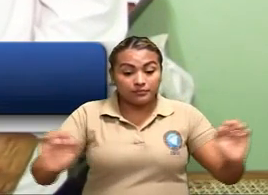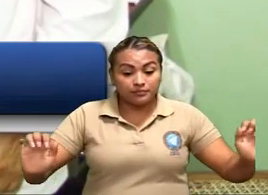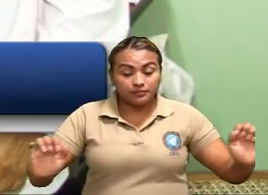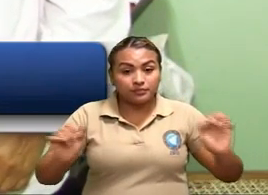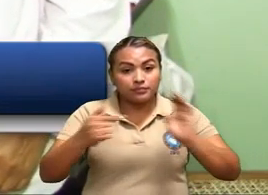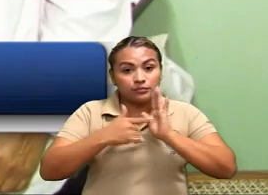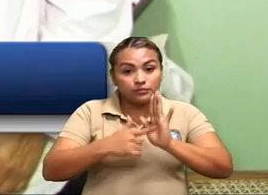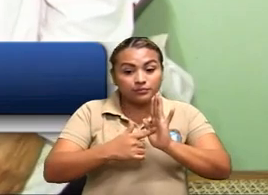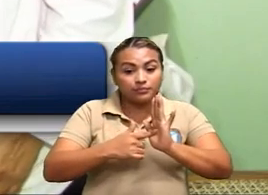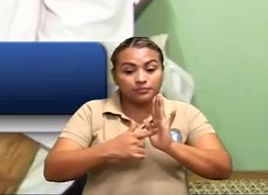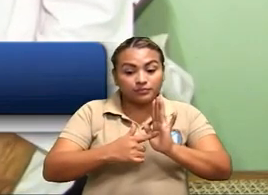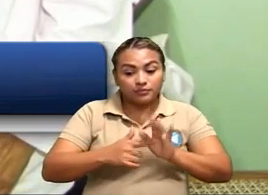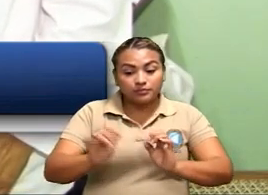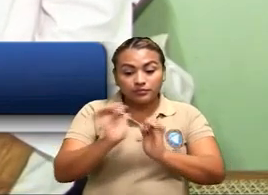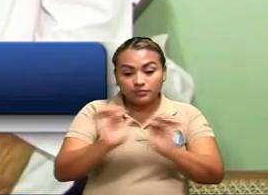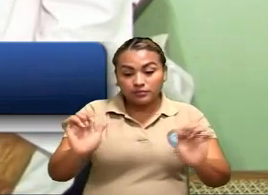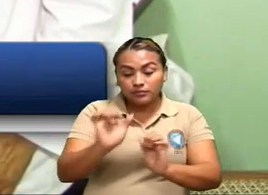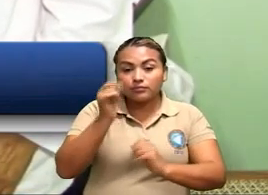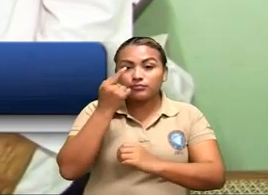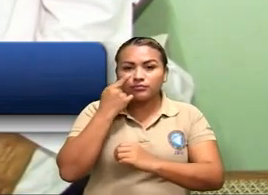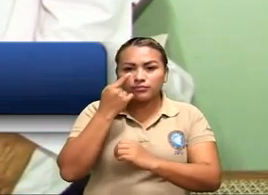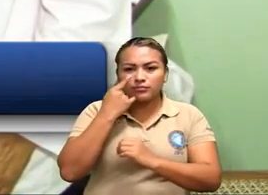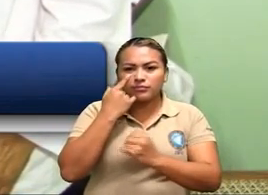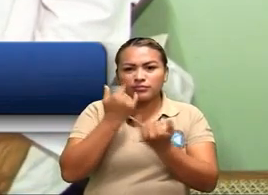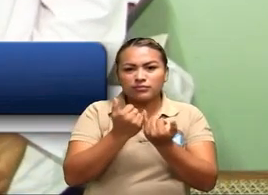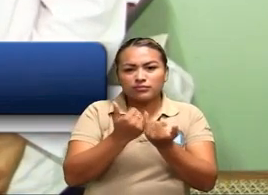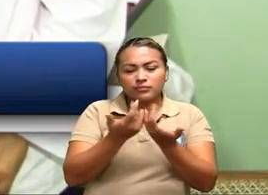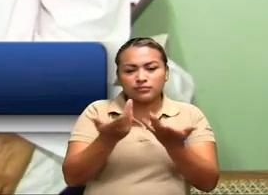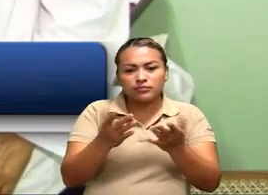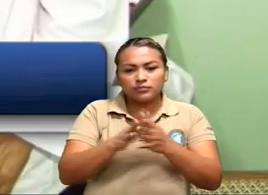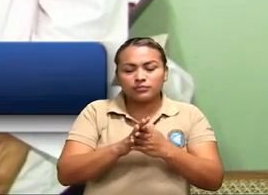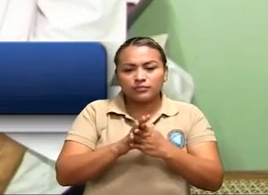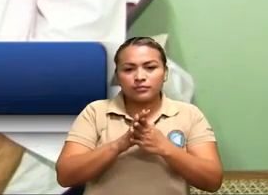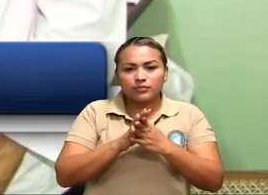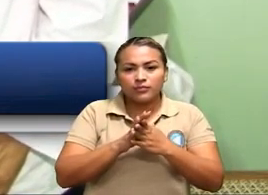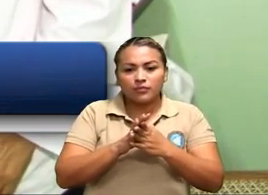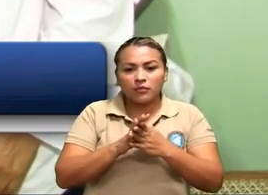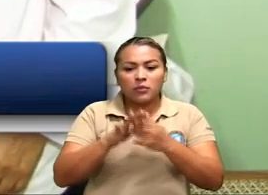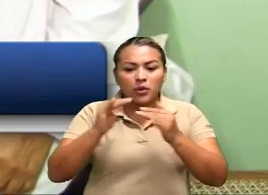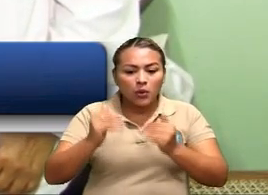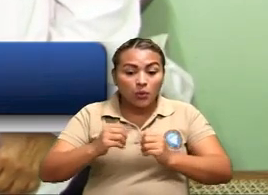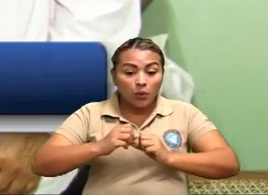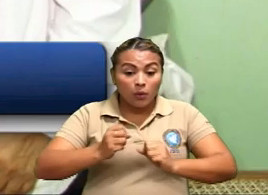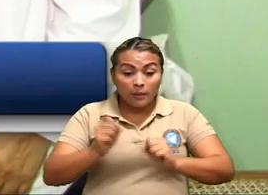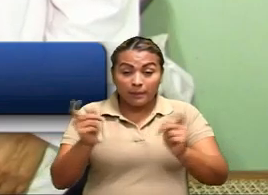va mostrando en su índice que ustedes tienen un